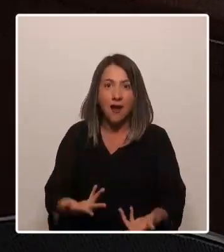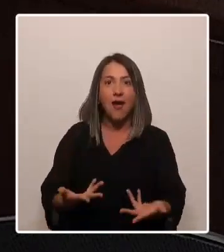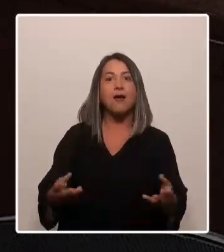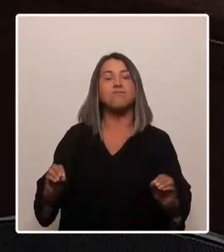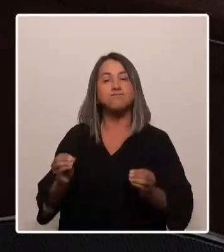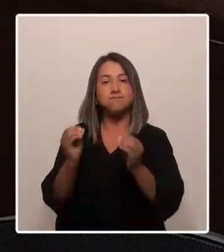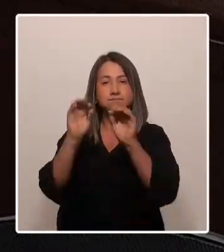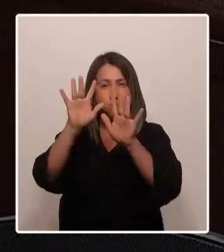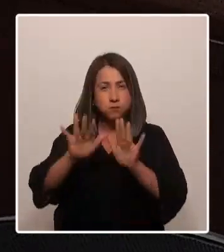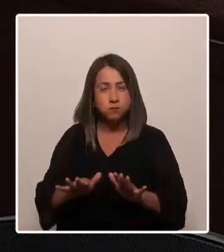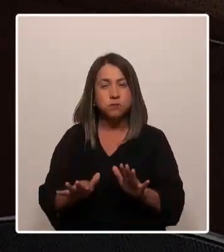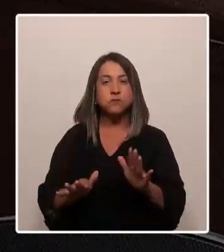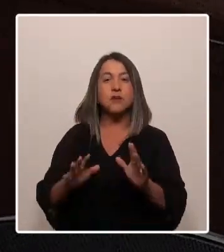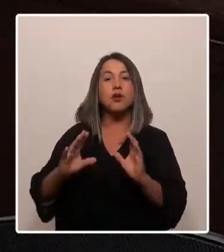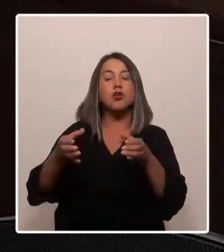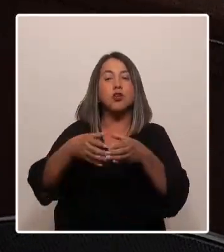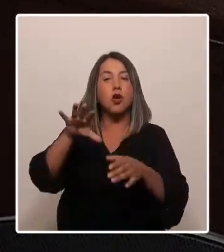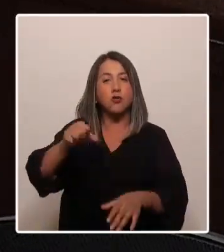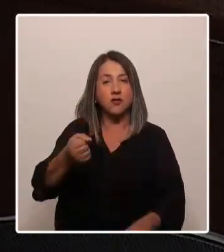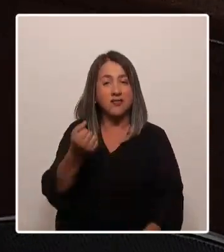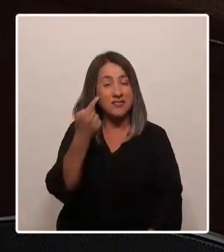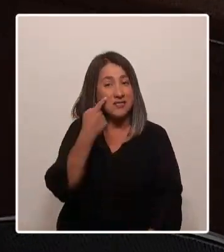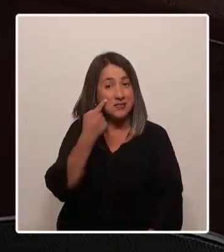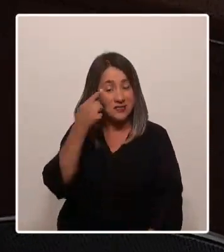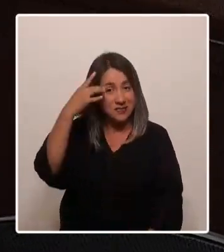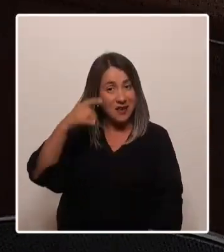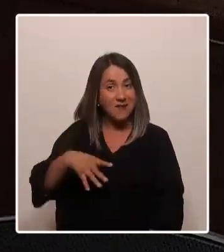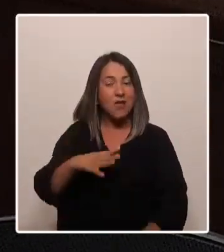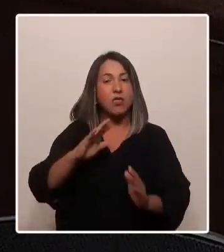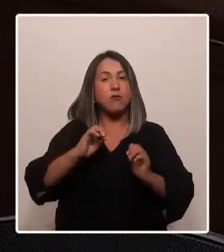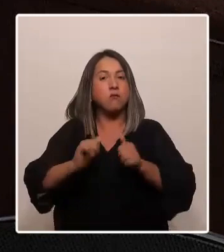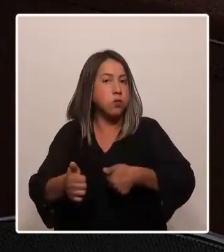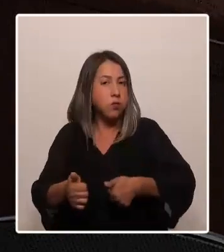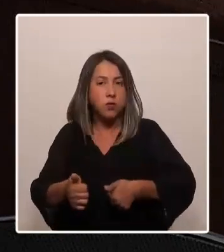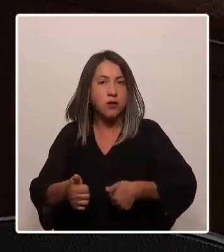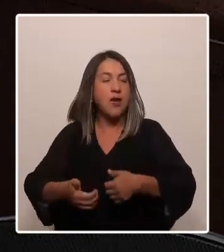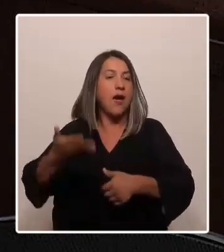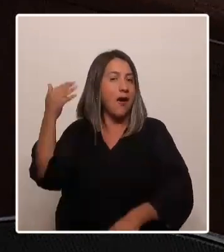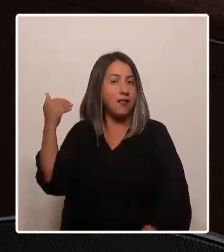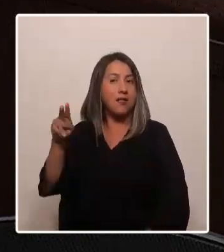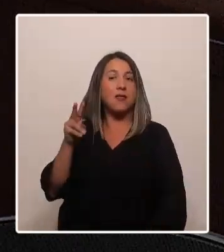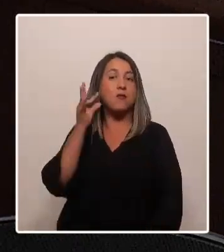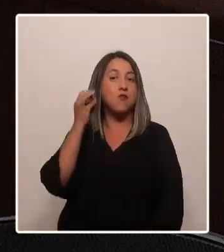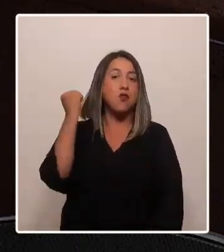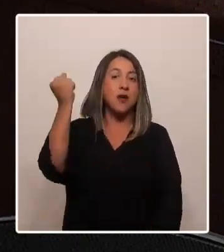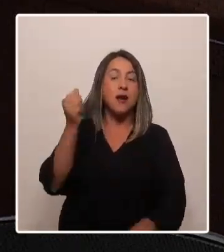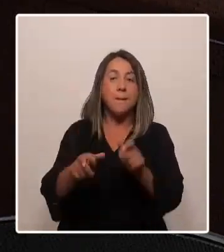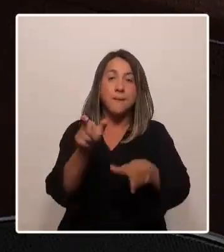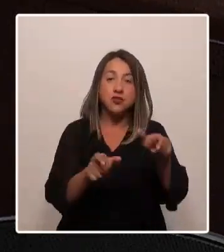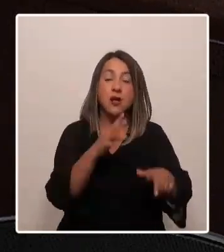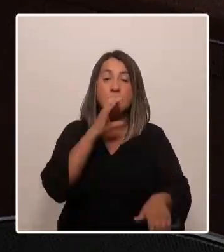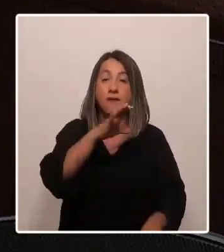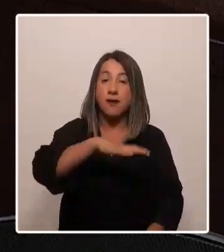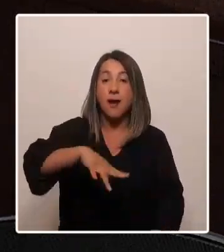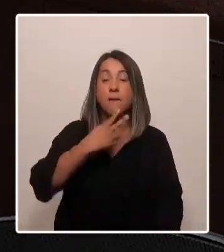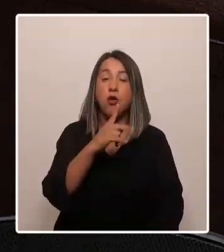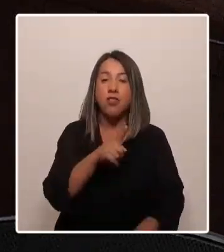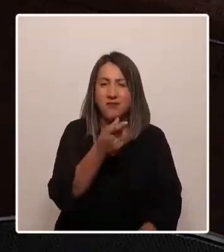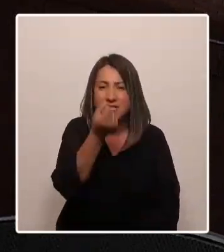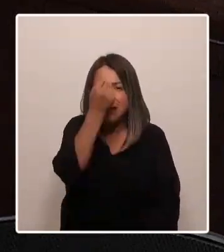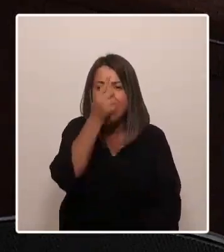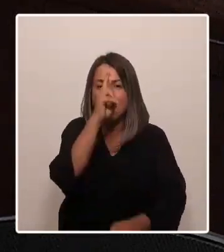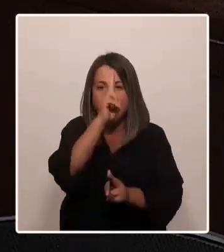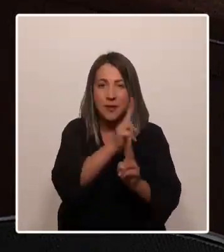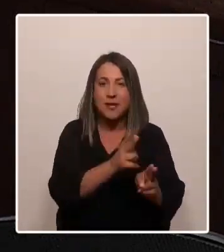lógicas coloniales del saber, reconociendo que los saberes ancestrales de las mujeres, de las personas del campo, deben reconocerse y respetarse